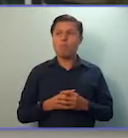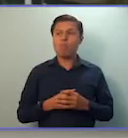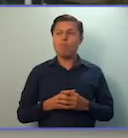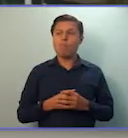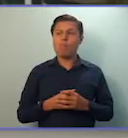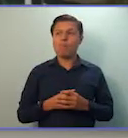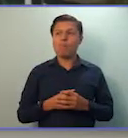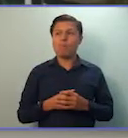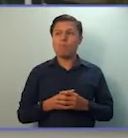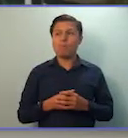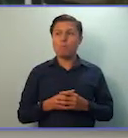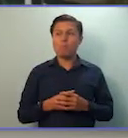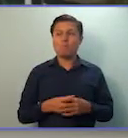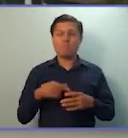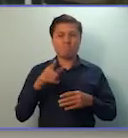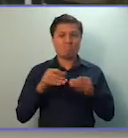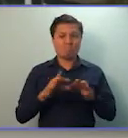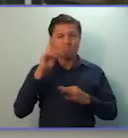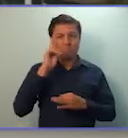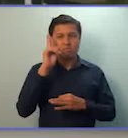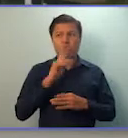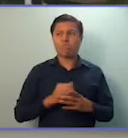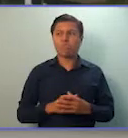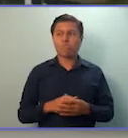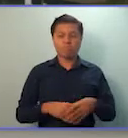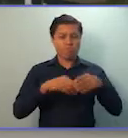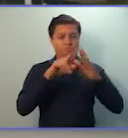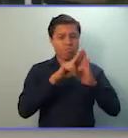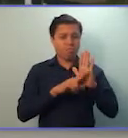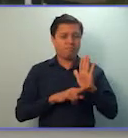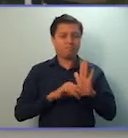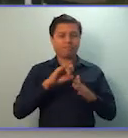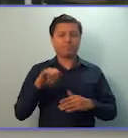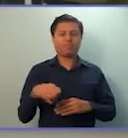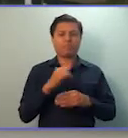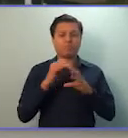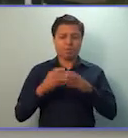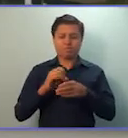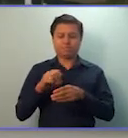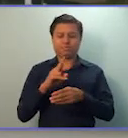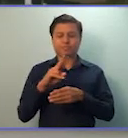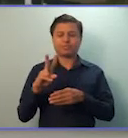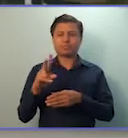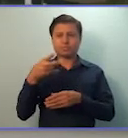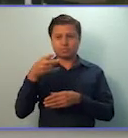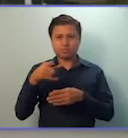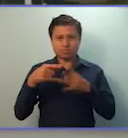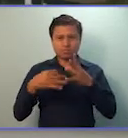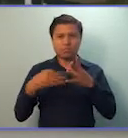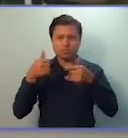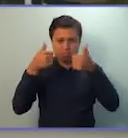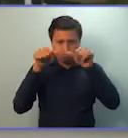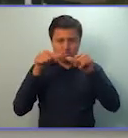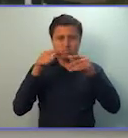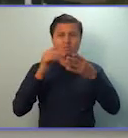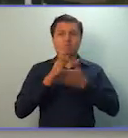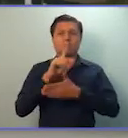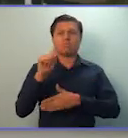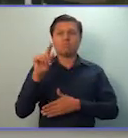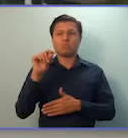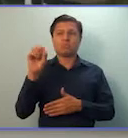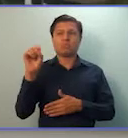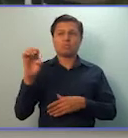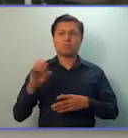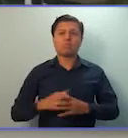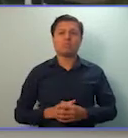entonces en razón de eso nosotros en el instructivo de junta receptora del voto oficial aprobado por el tribunal supermo electoral